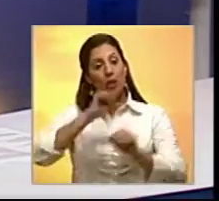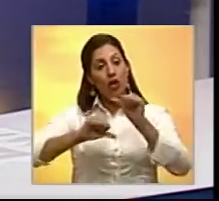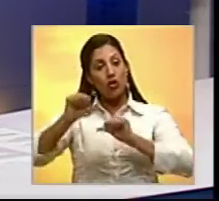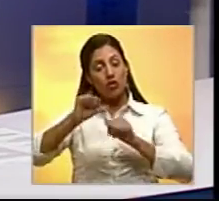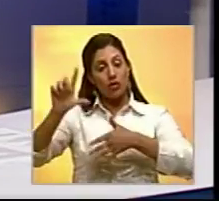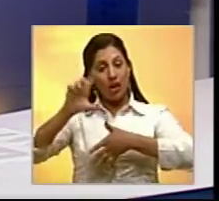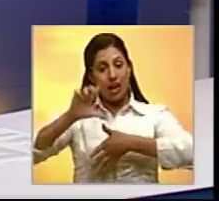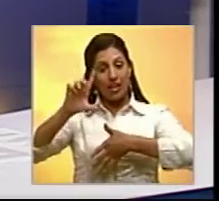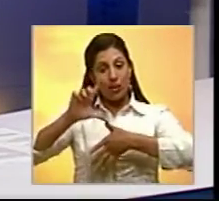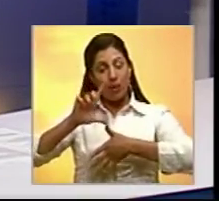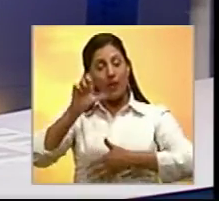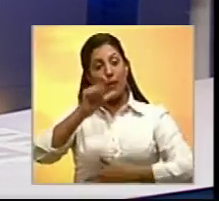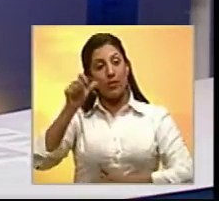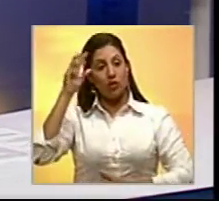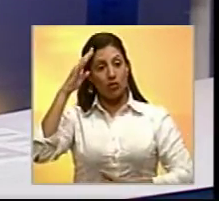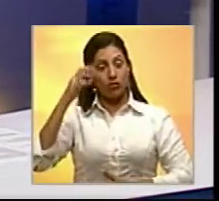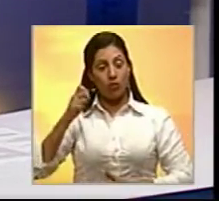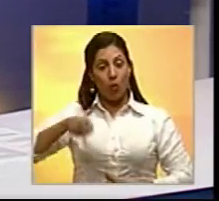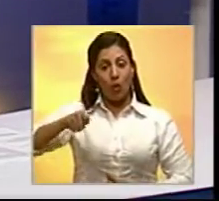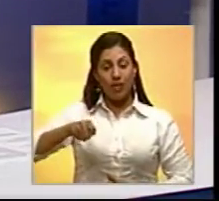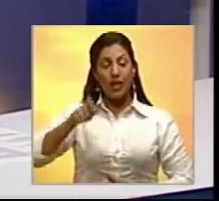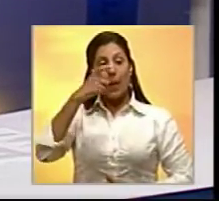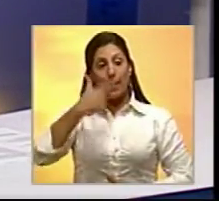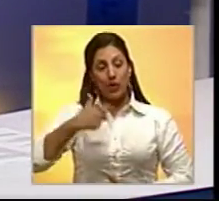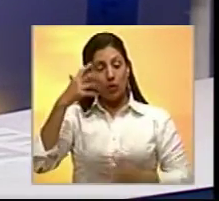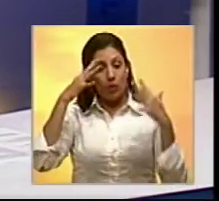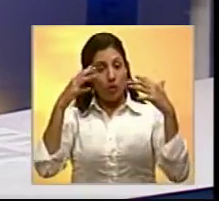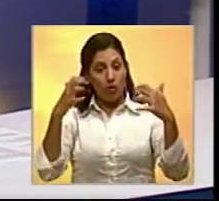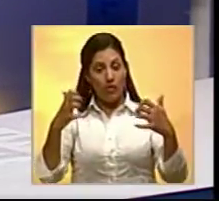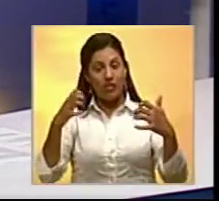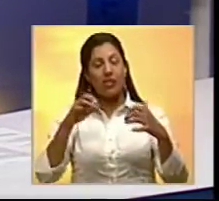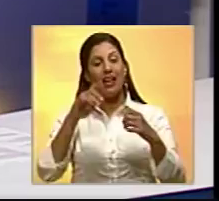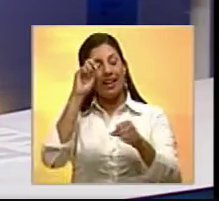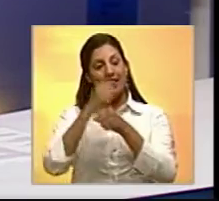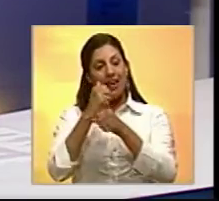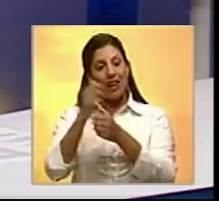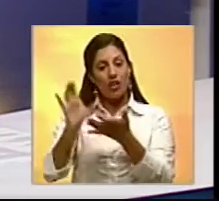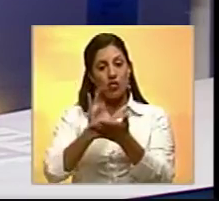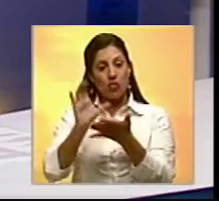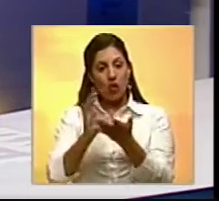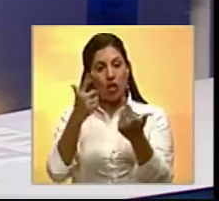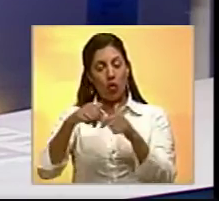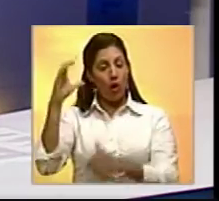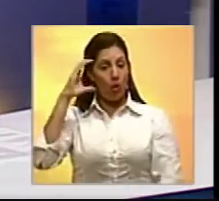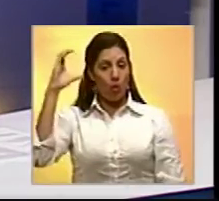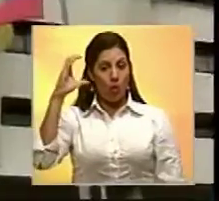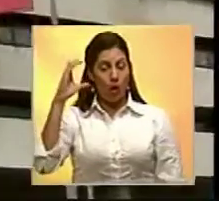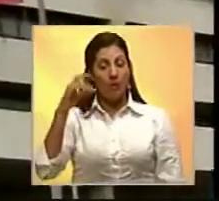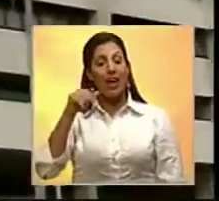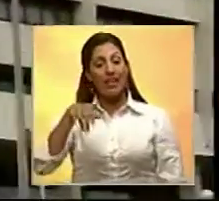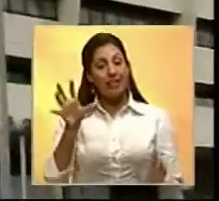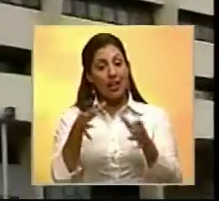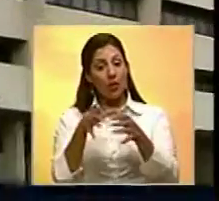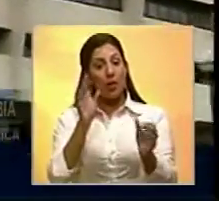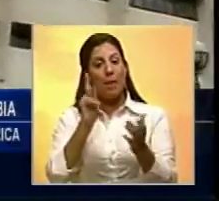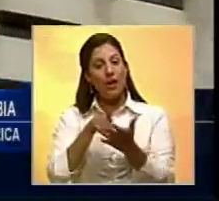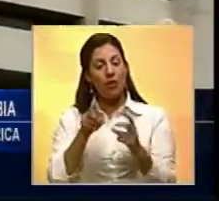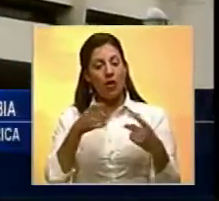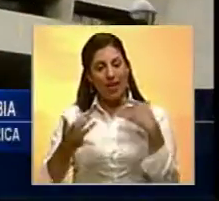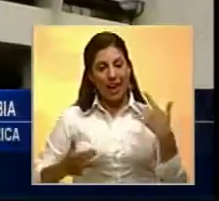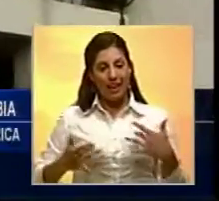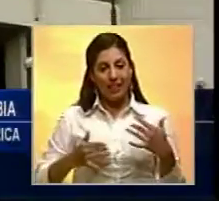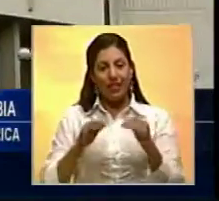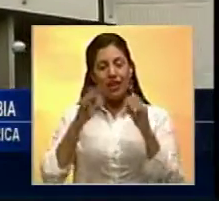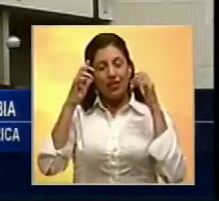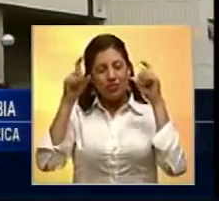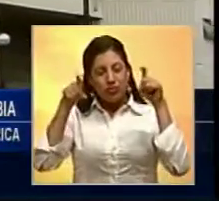Asociación Latinoamericana de Magistrados, Funcionarios y Profesionales que se efectuó en la ciudad de Cartagena, en Colombia. Esta reunión forma parte de las actividades